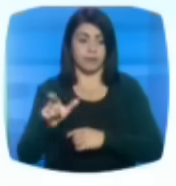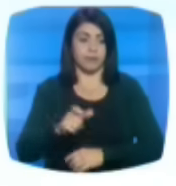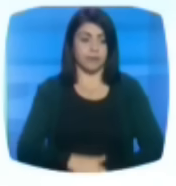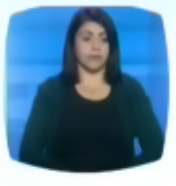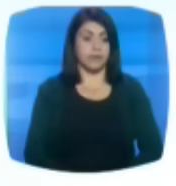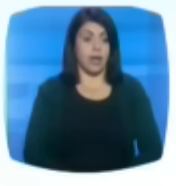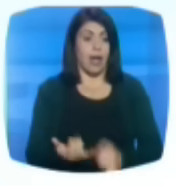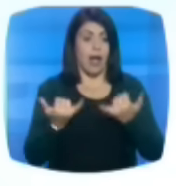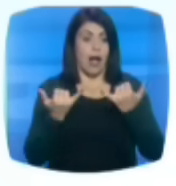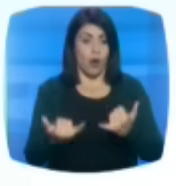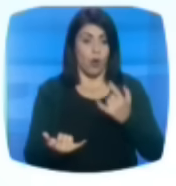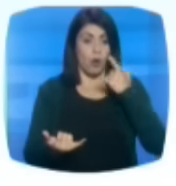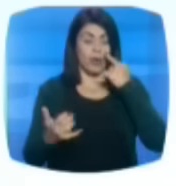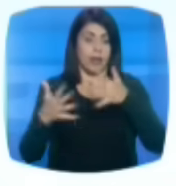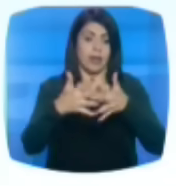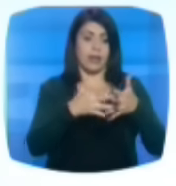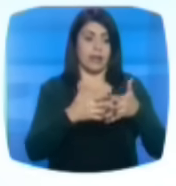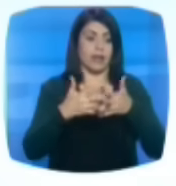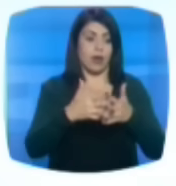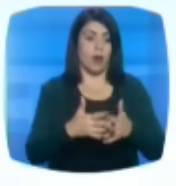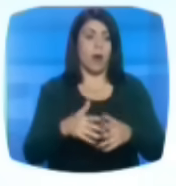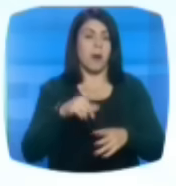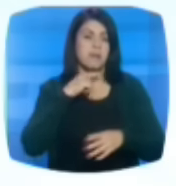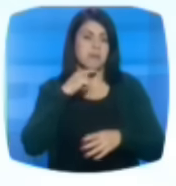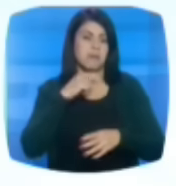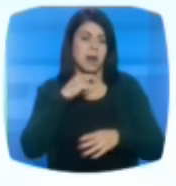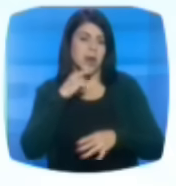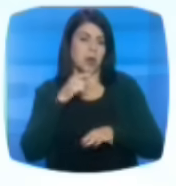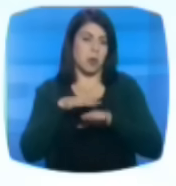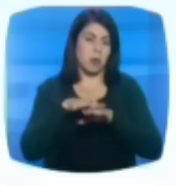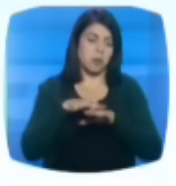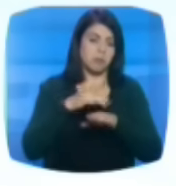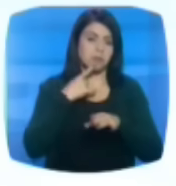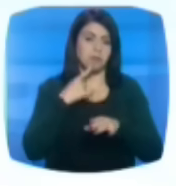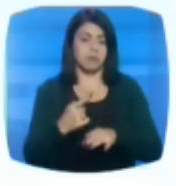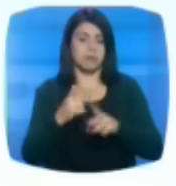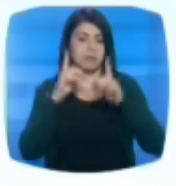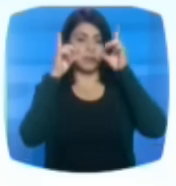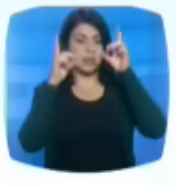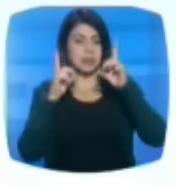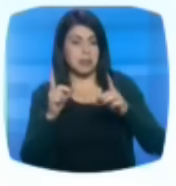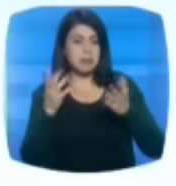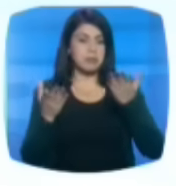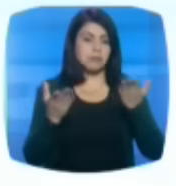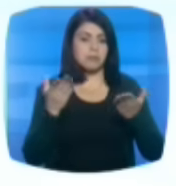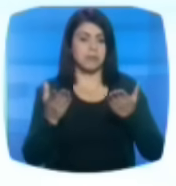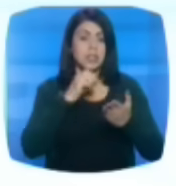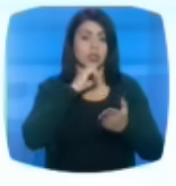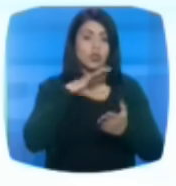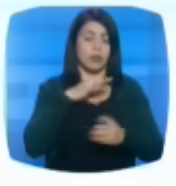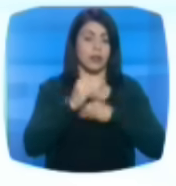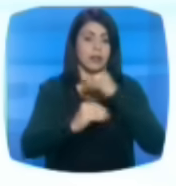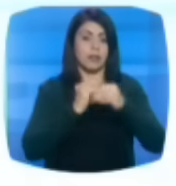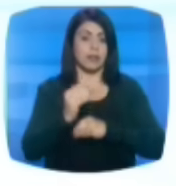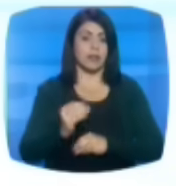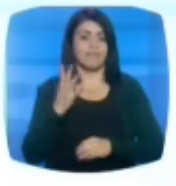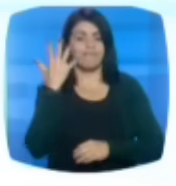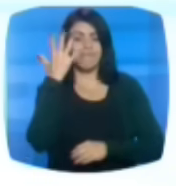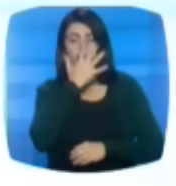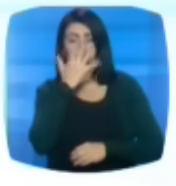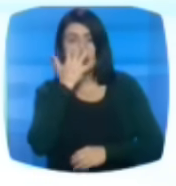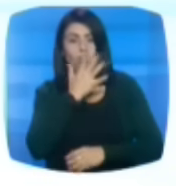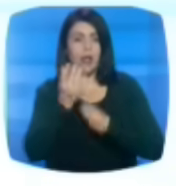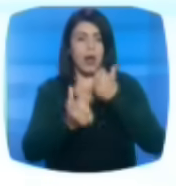Trump. Ahora bien, los estados en color beige son estados decisivos, llamados estados péndulos, porque históricamente han sido muy impredecibles